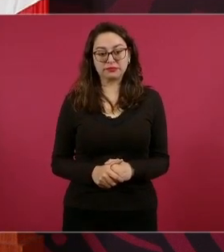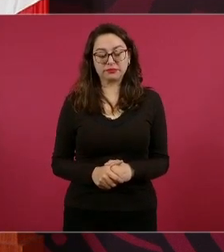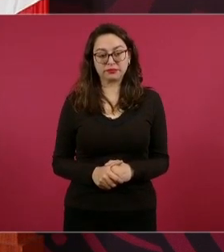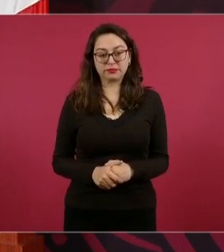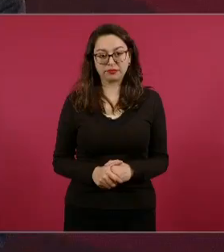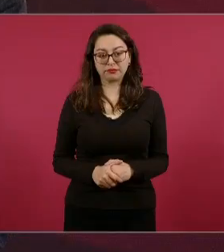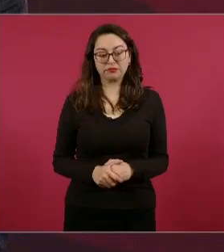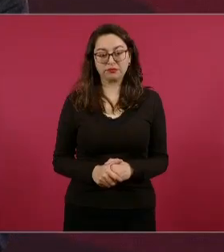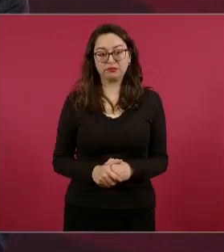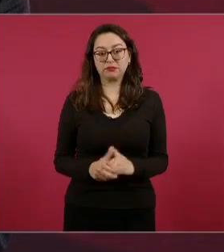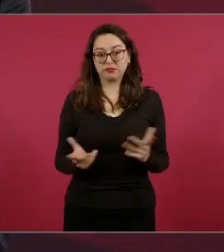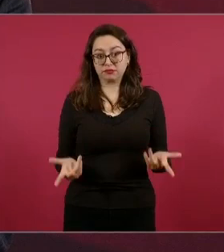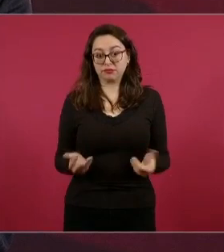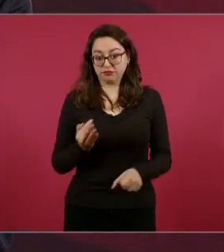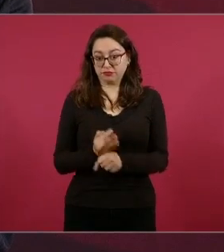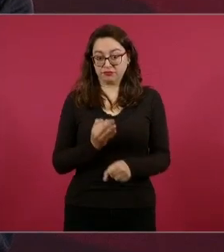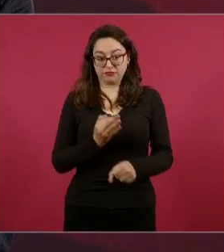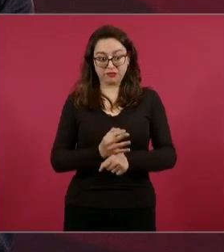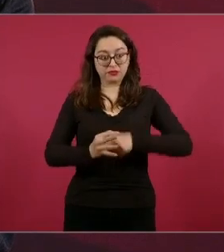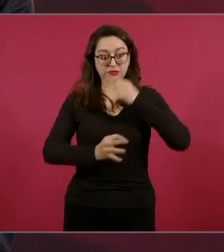y estamos en campaña